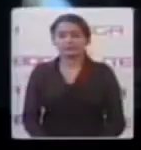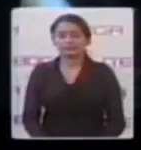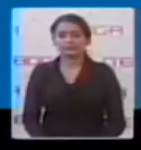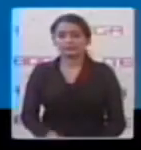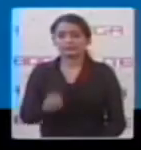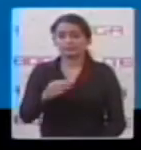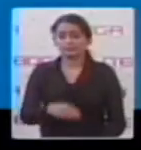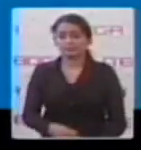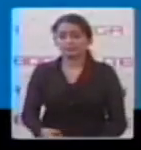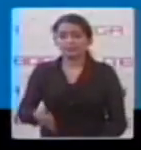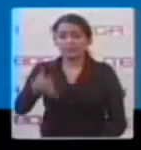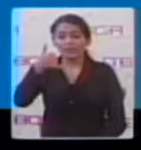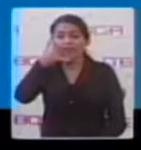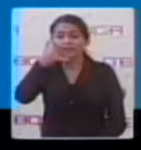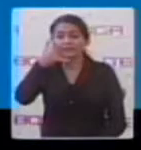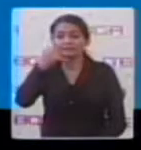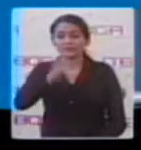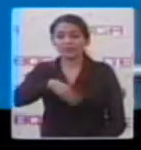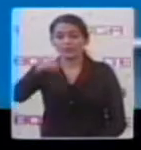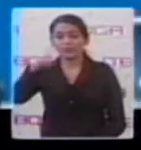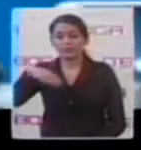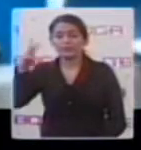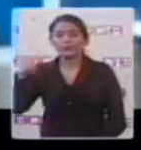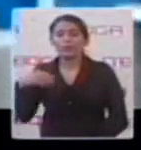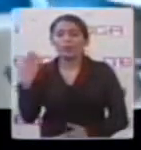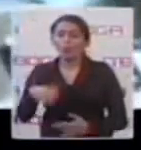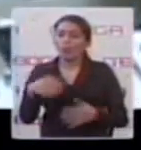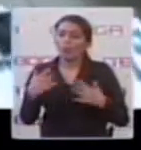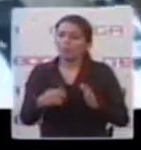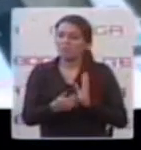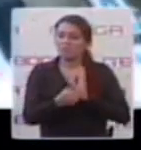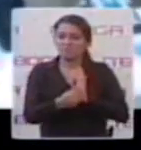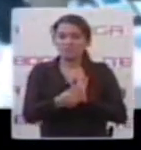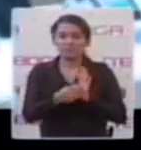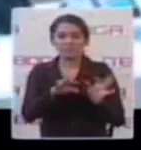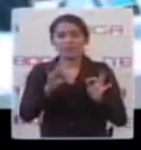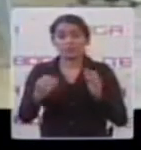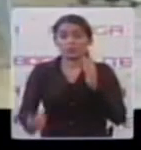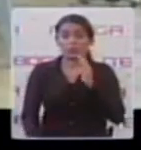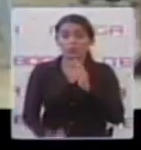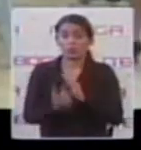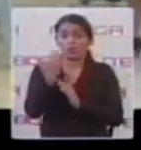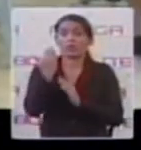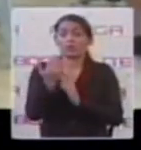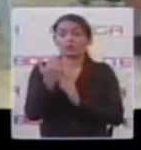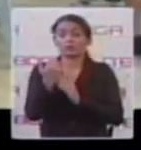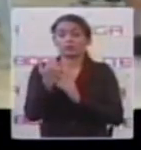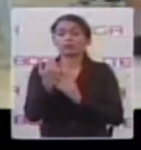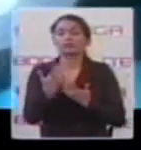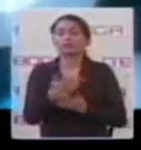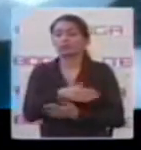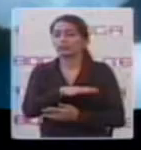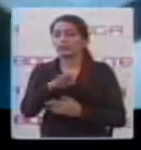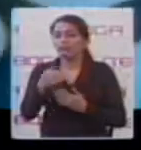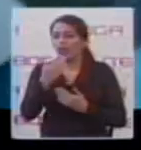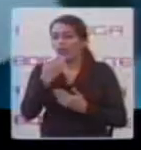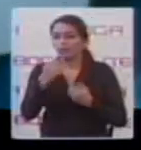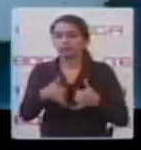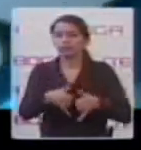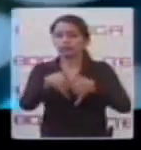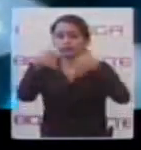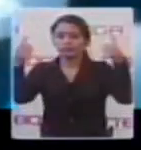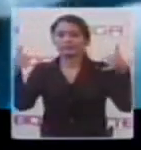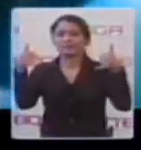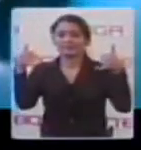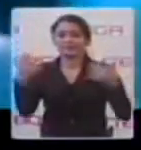La empresa de telefonía móvil Movistar marca tendencia en Ecuador con el lanzamiento de su nuevo modelo de tienda que ha revolucionado en España y